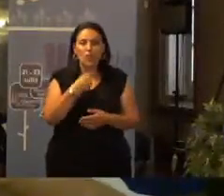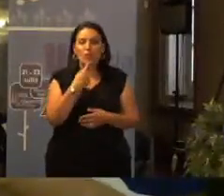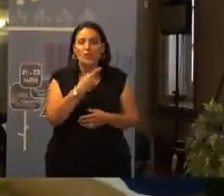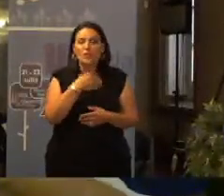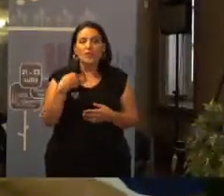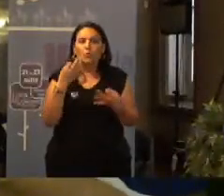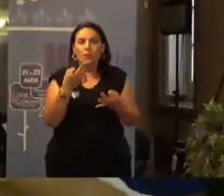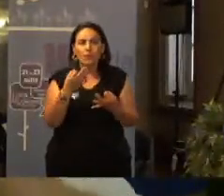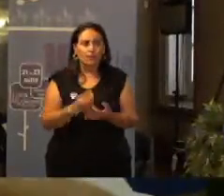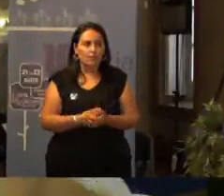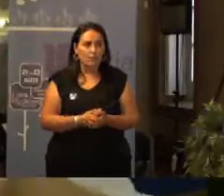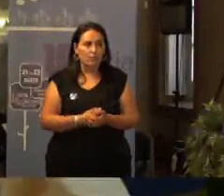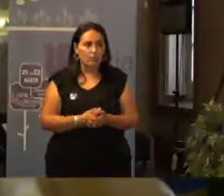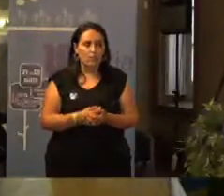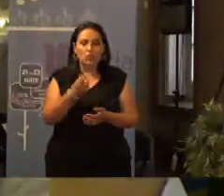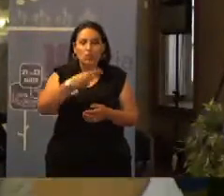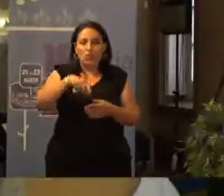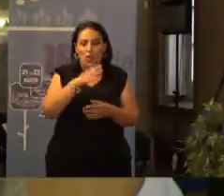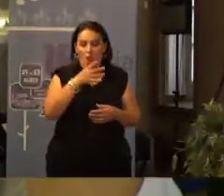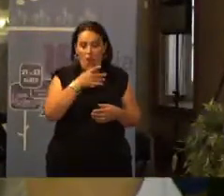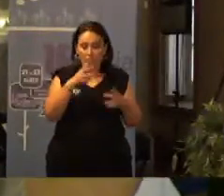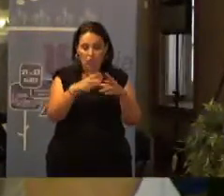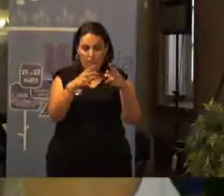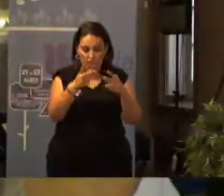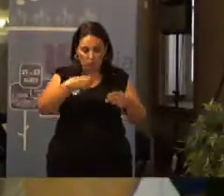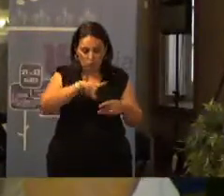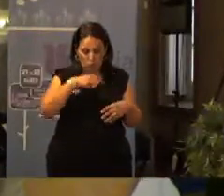isto? Poñámonos a traballar na sociedade